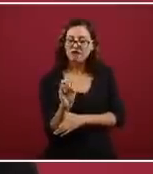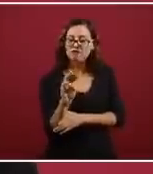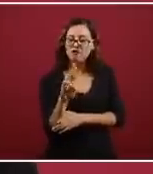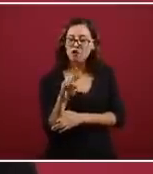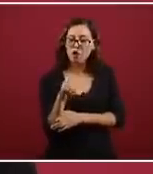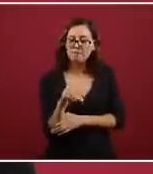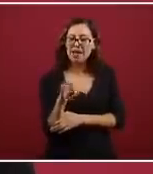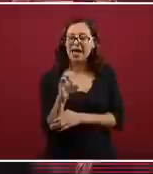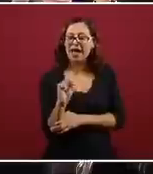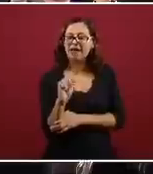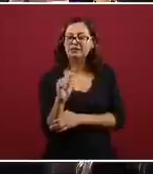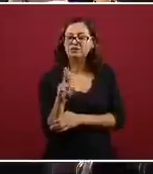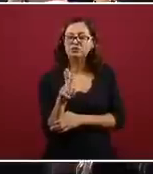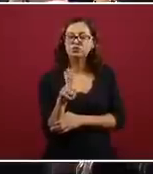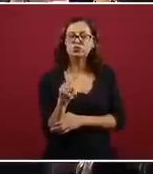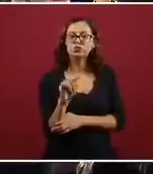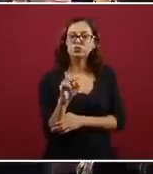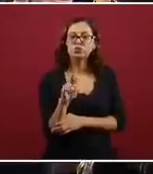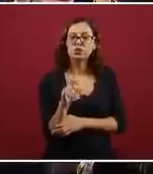¿Quién las inventó?